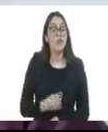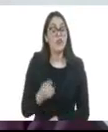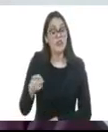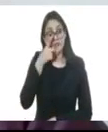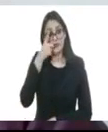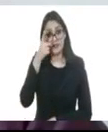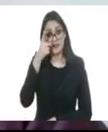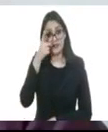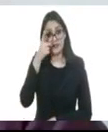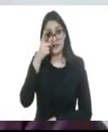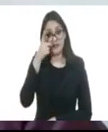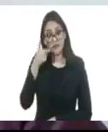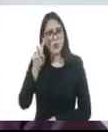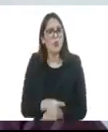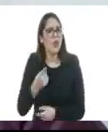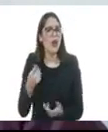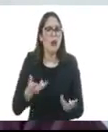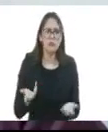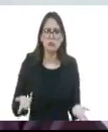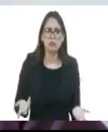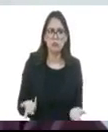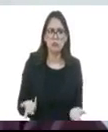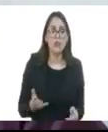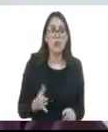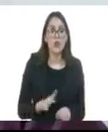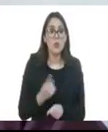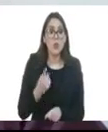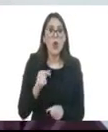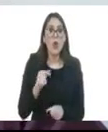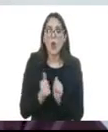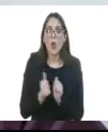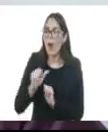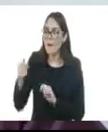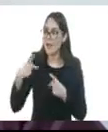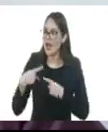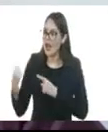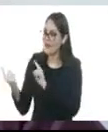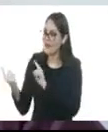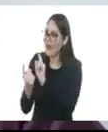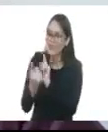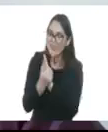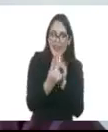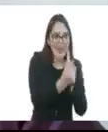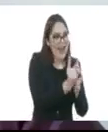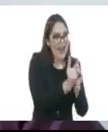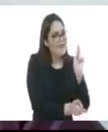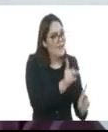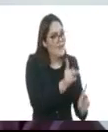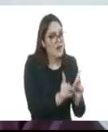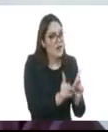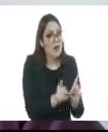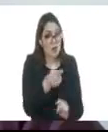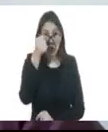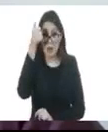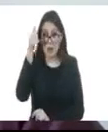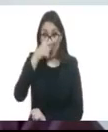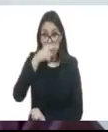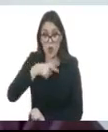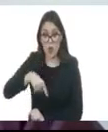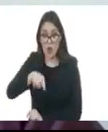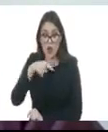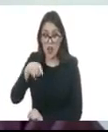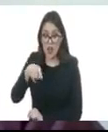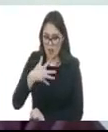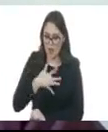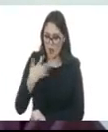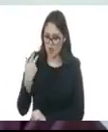qué es porque ya no tenían con quién hablarlo. Primero fue una prohibición que tenían de hablar ellos su